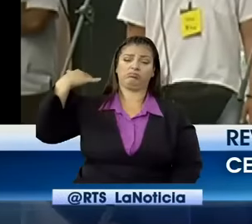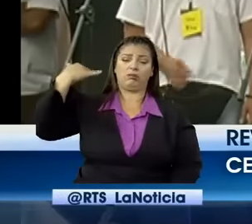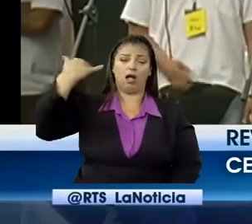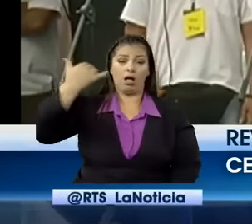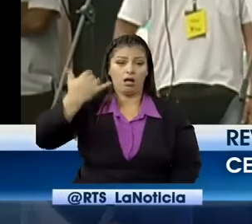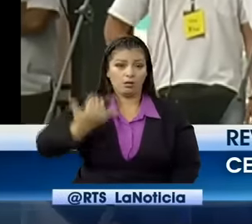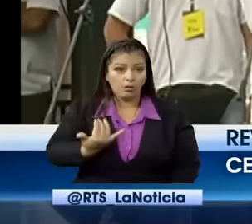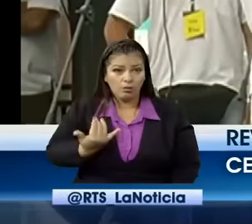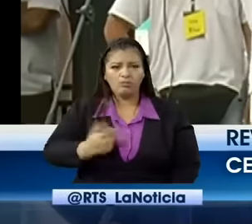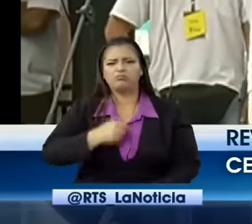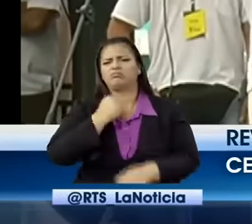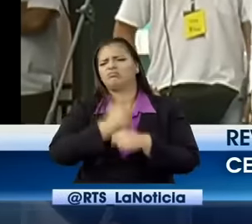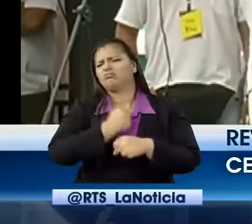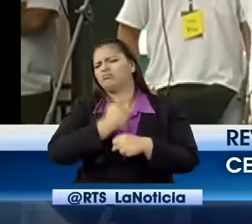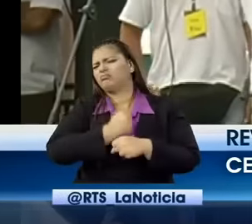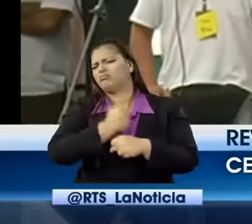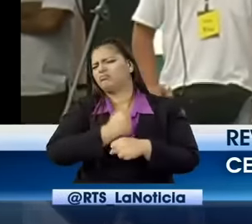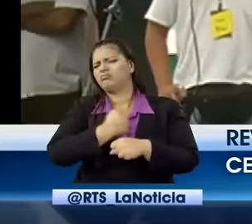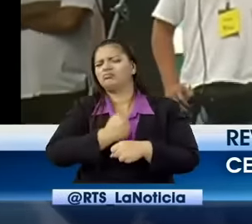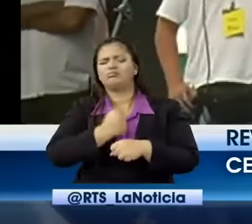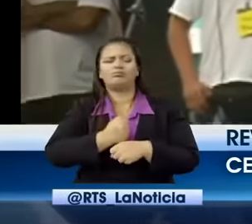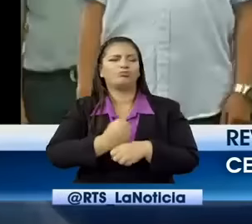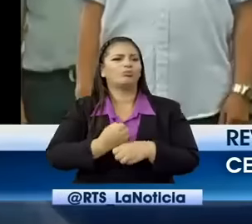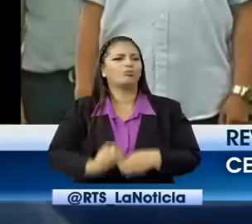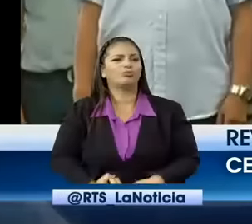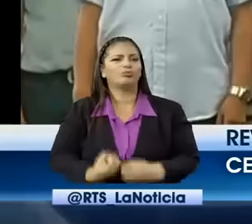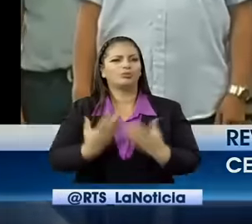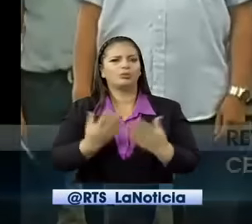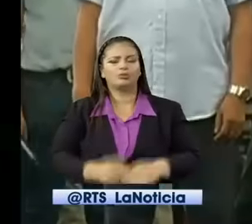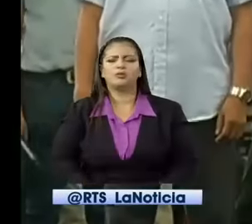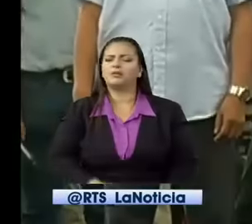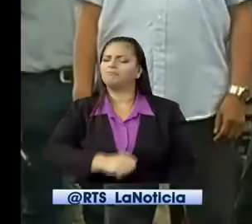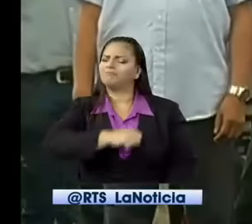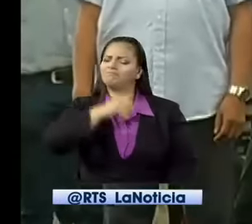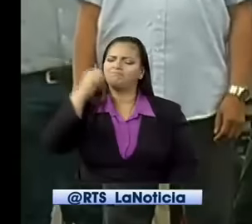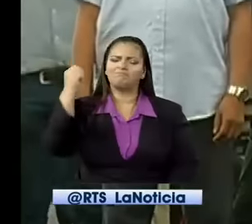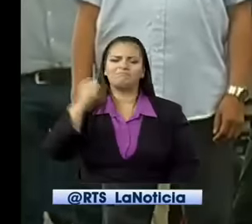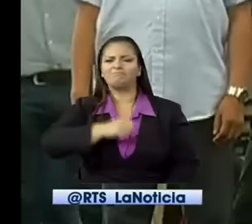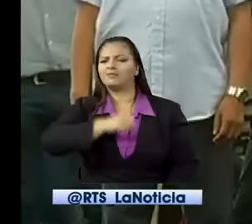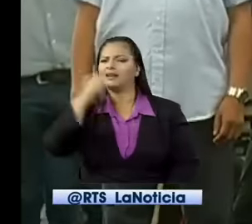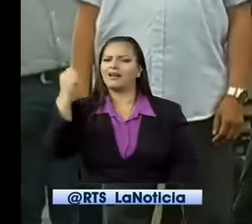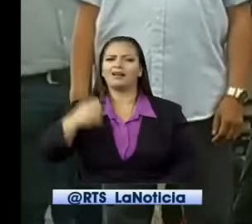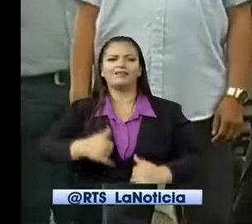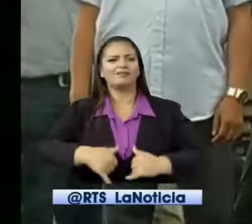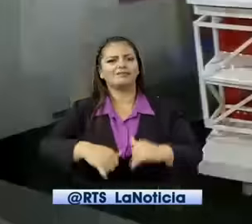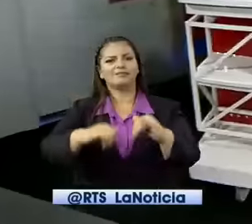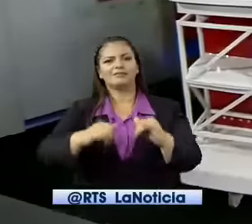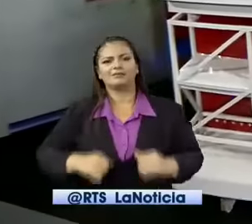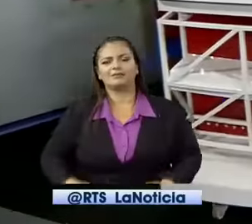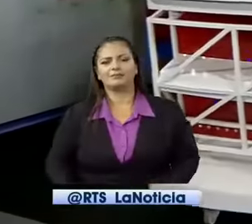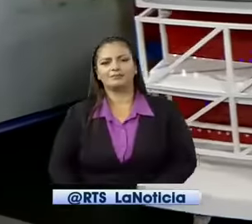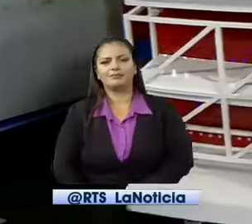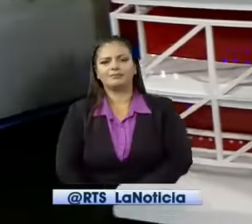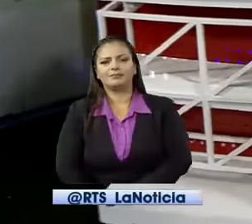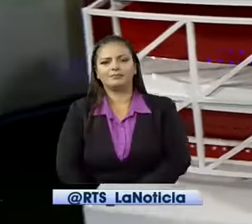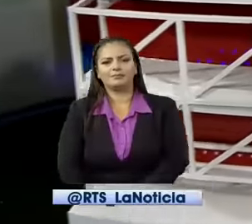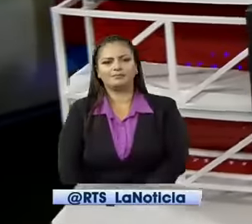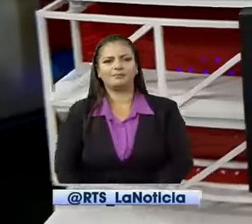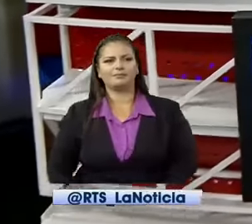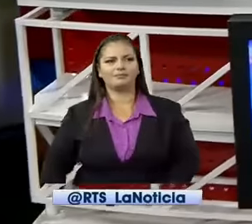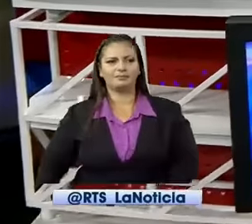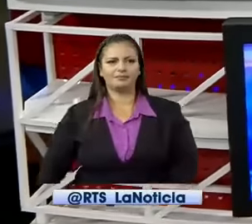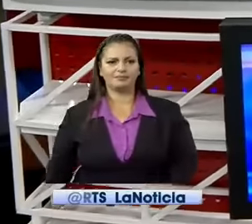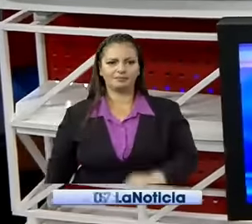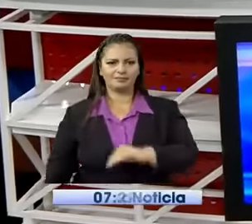a trufar vamos a trufar informó Julio César Saona vamos a